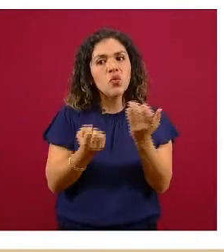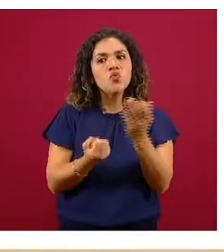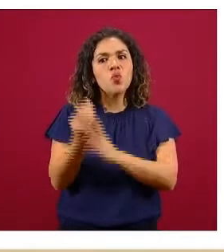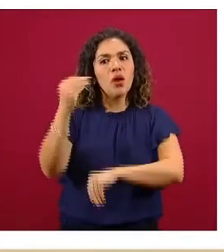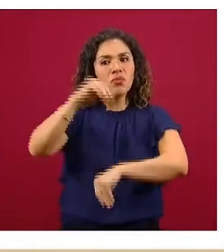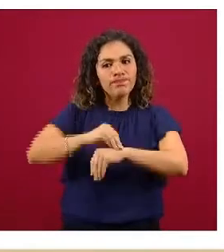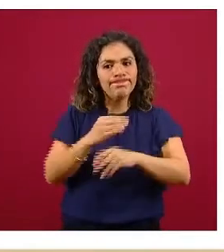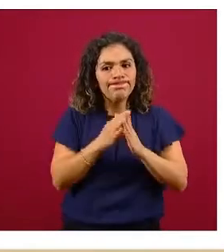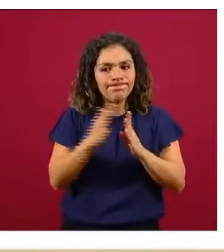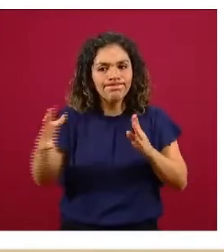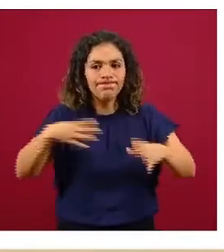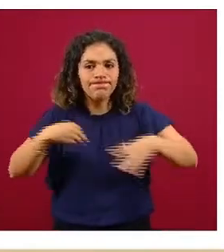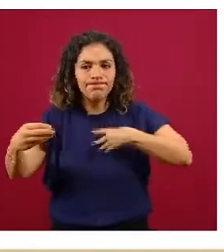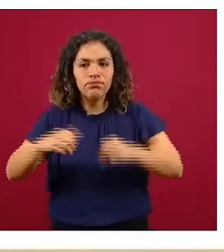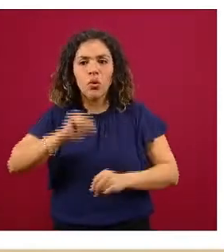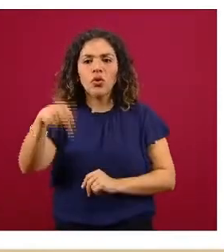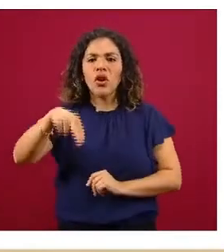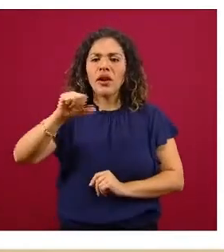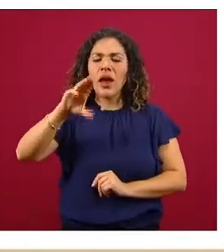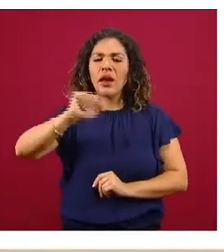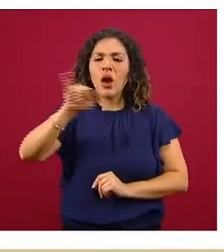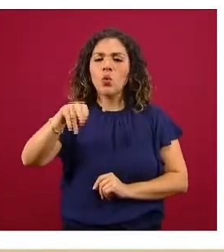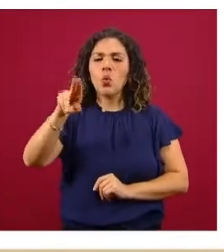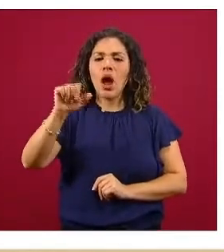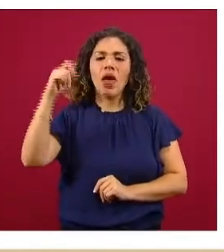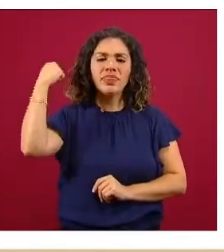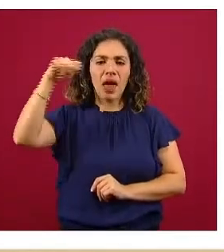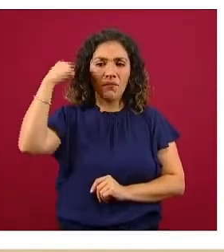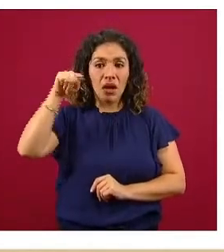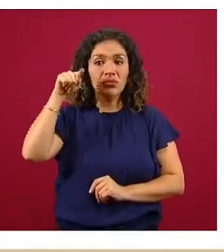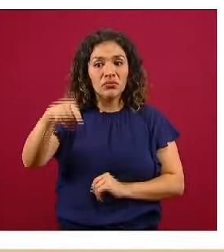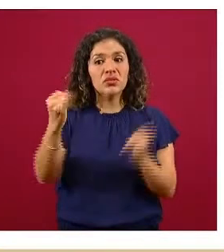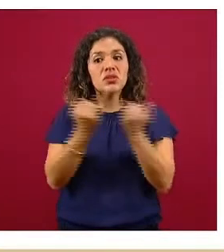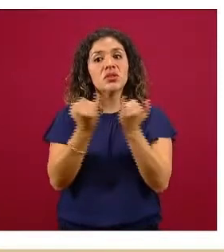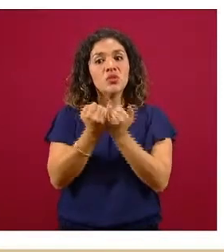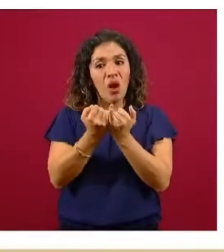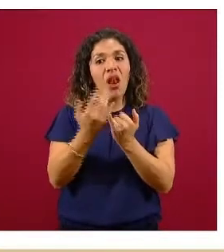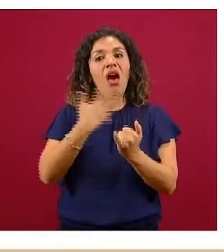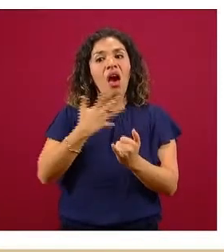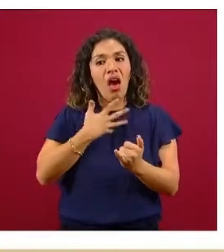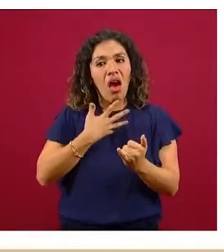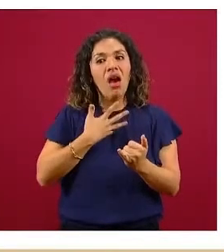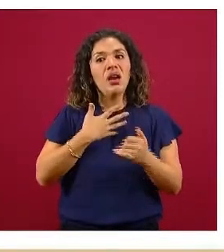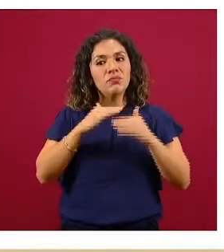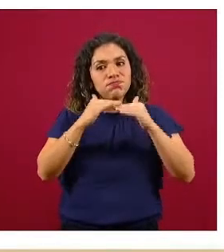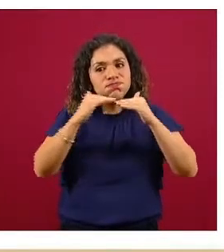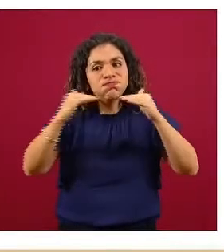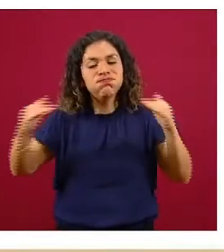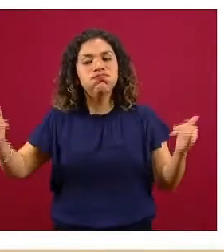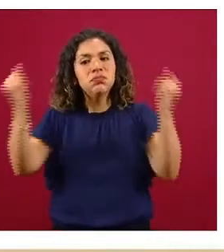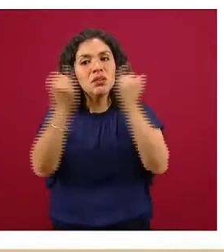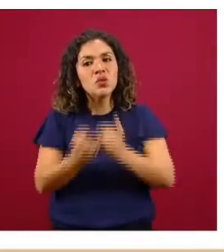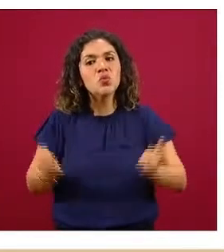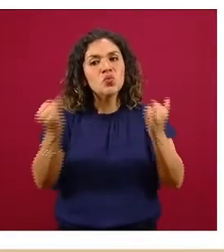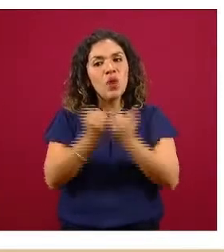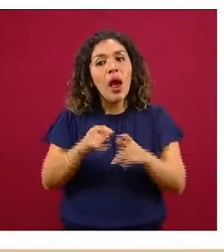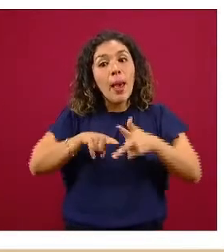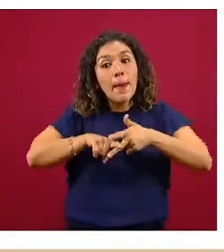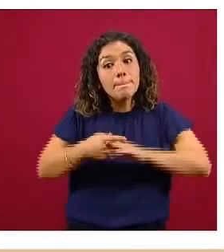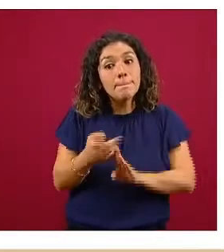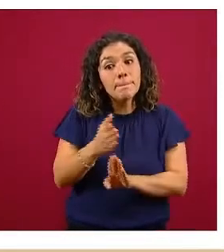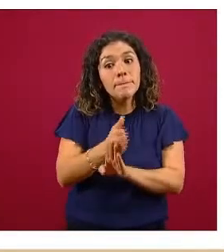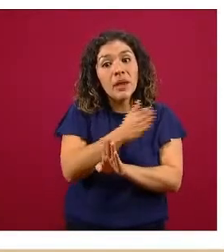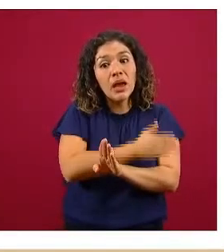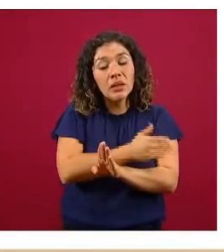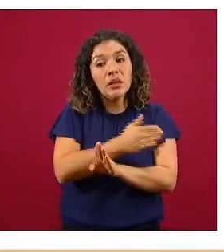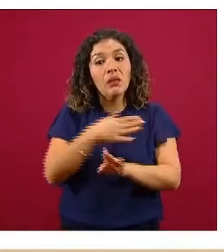reciente. Nacajuca en Tabasco, vemos una transmisión bastante mantenida, sostenida desde que